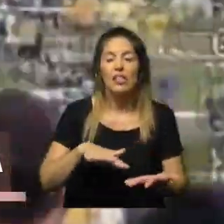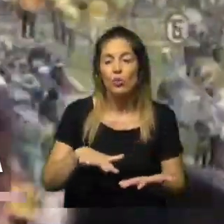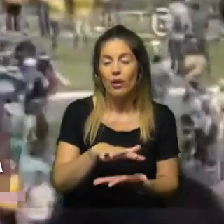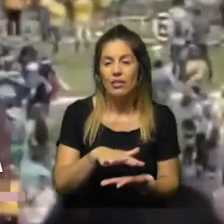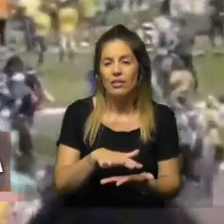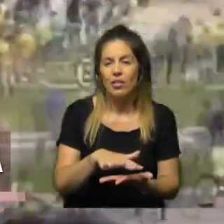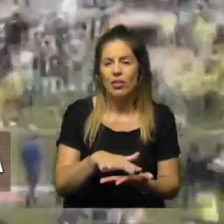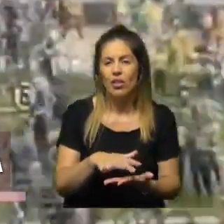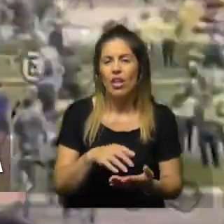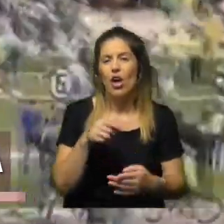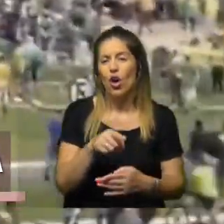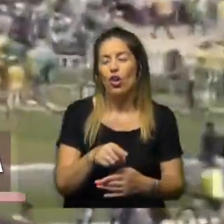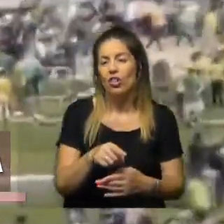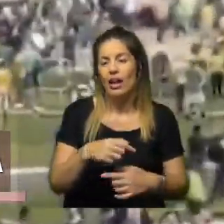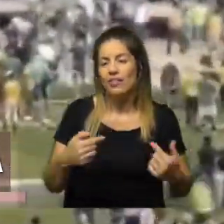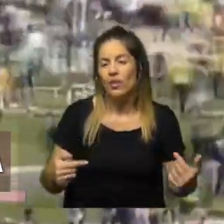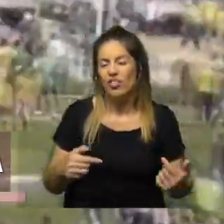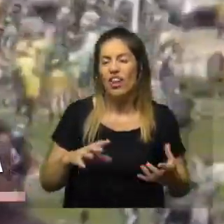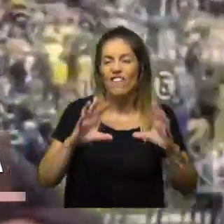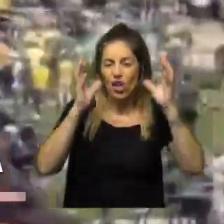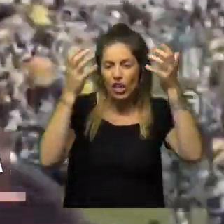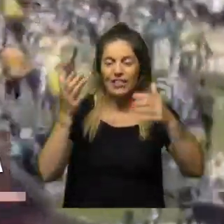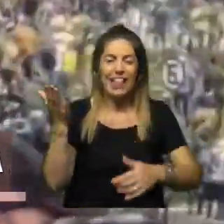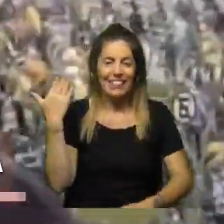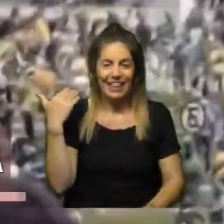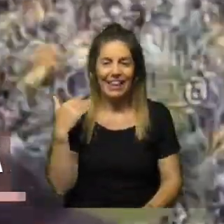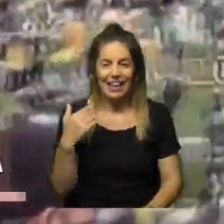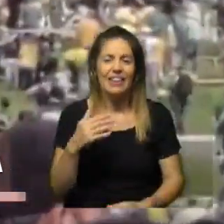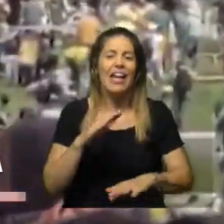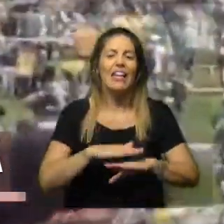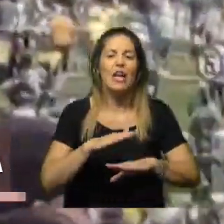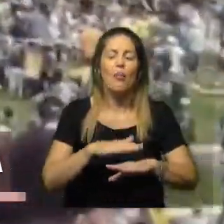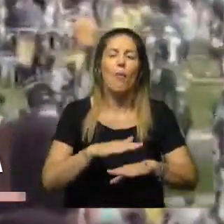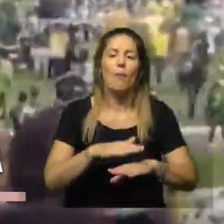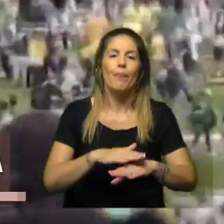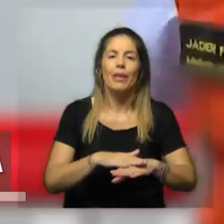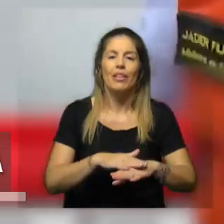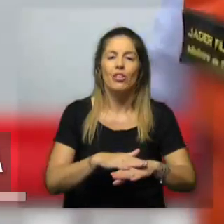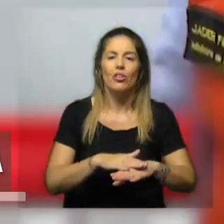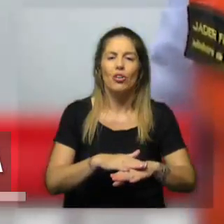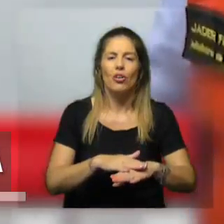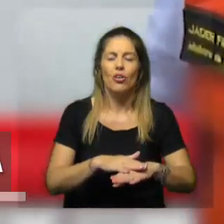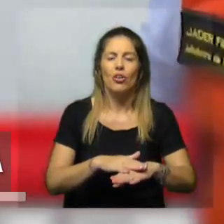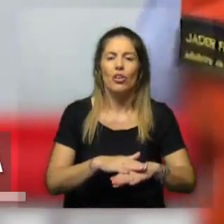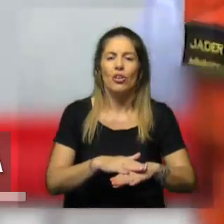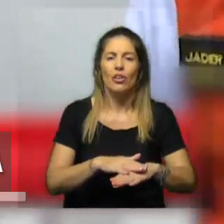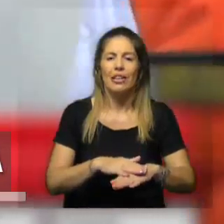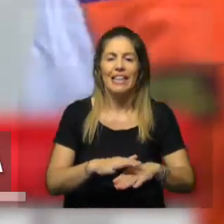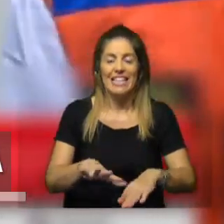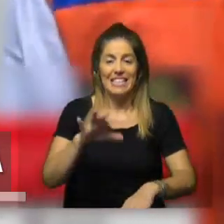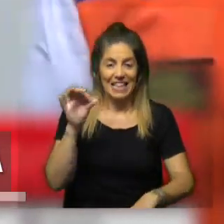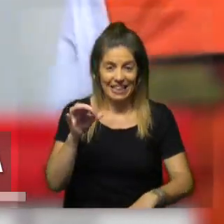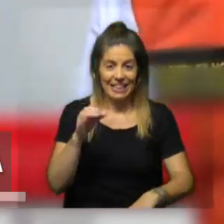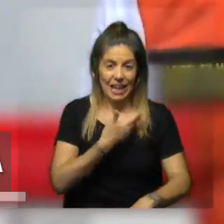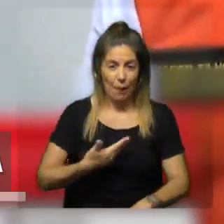acciones violentas que vienen de antes. En el momento que se da el diploma del presidente de la República, Lula, se intenta tomar la sede de la